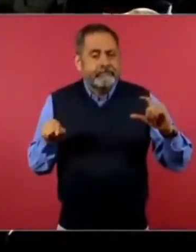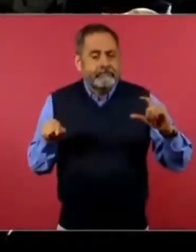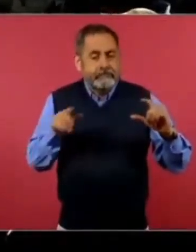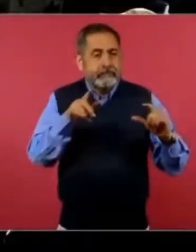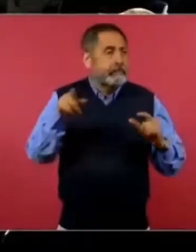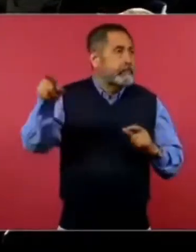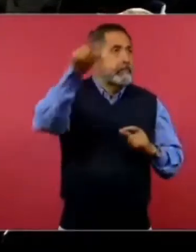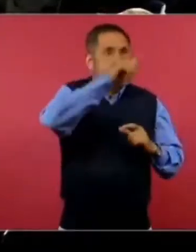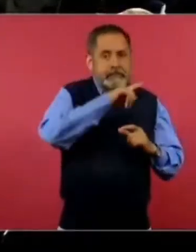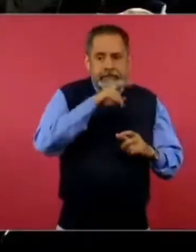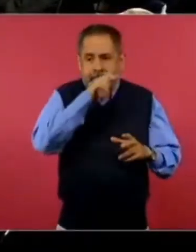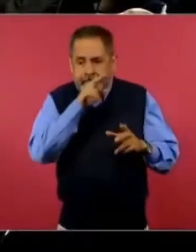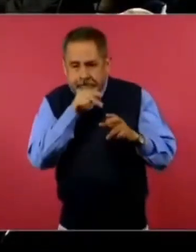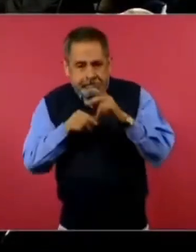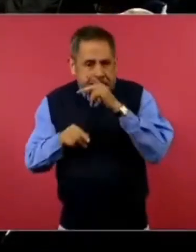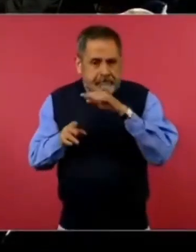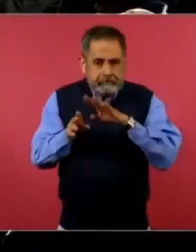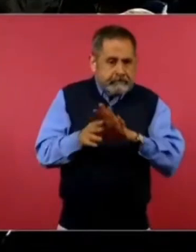nerviosismo,